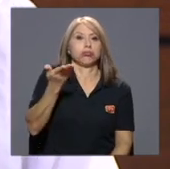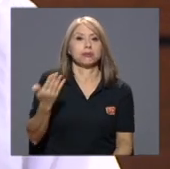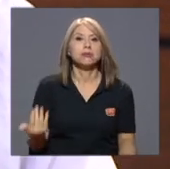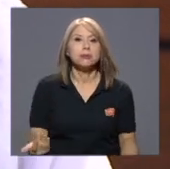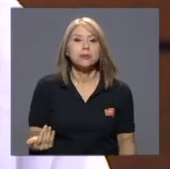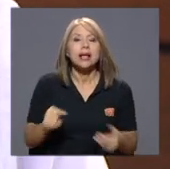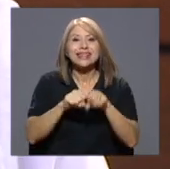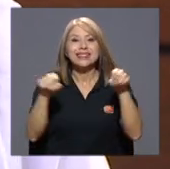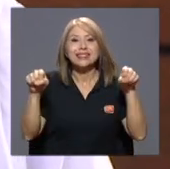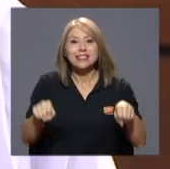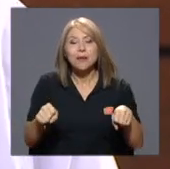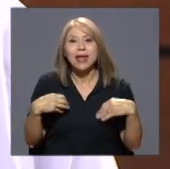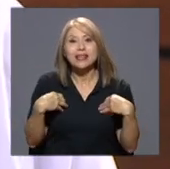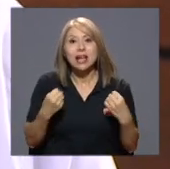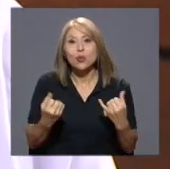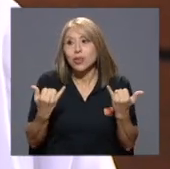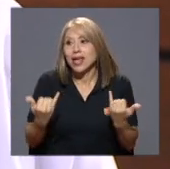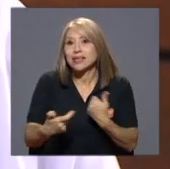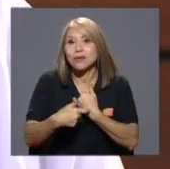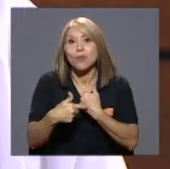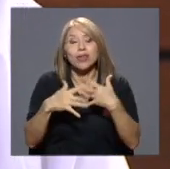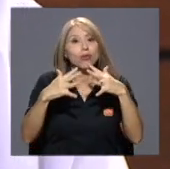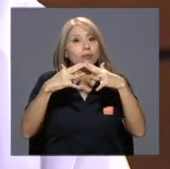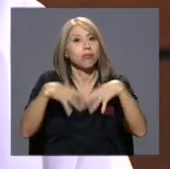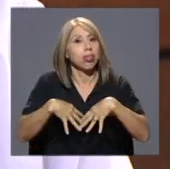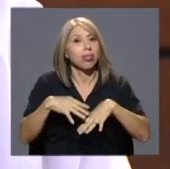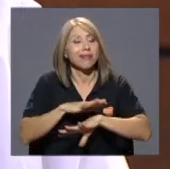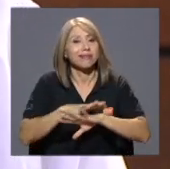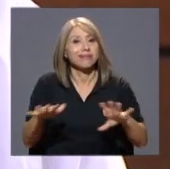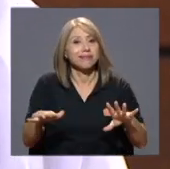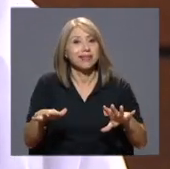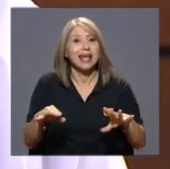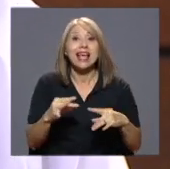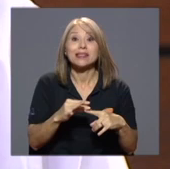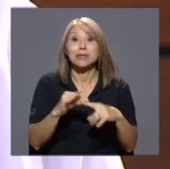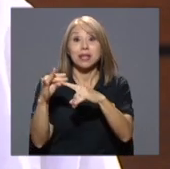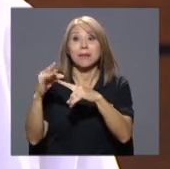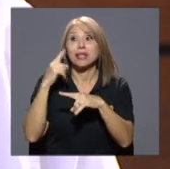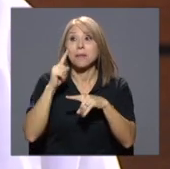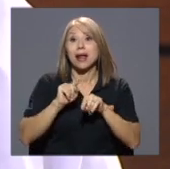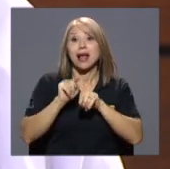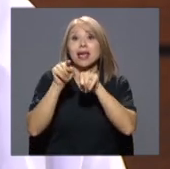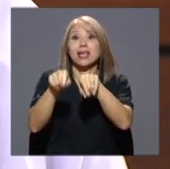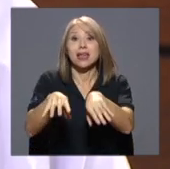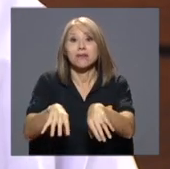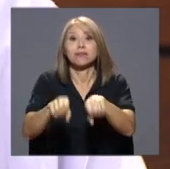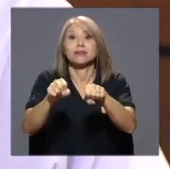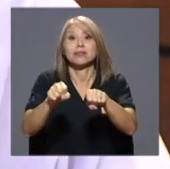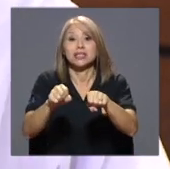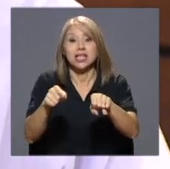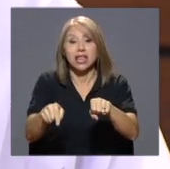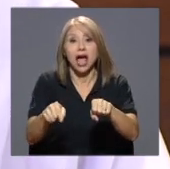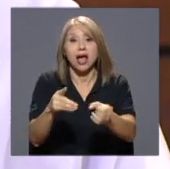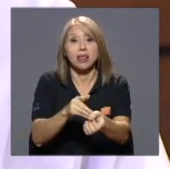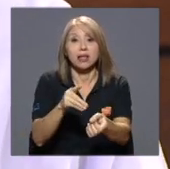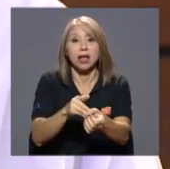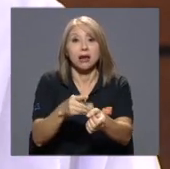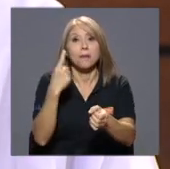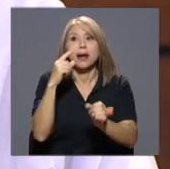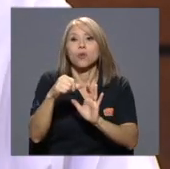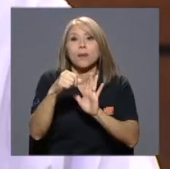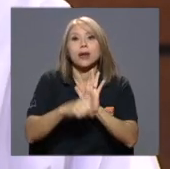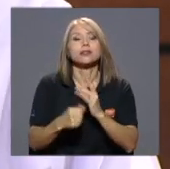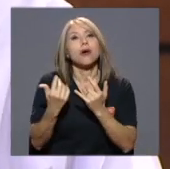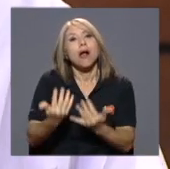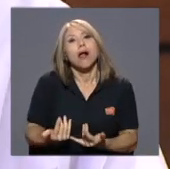salud está bastante colapsado en este momento también. Sí. Sobre todo el tema de las citas, inclusive para la atención de una operación. Entonces quisiera como poner